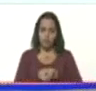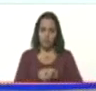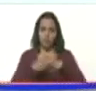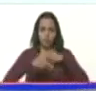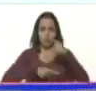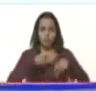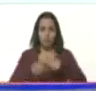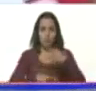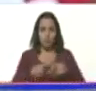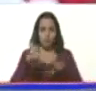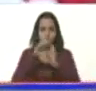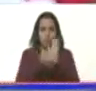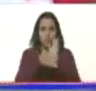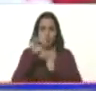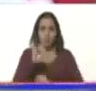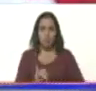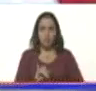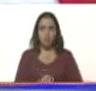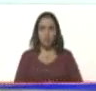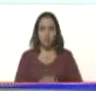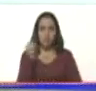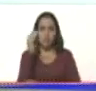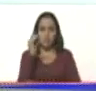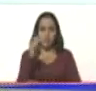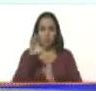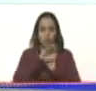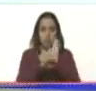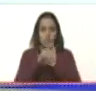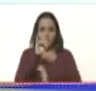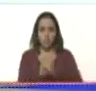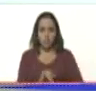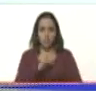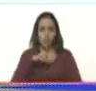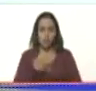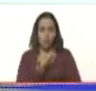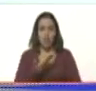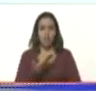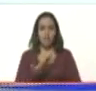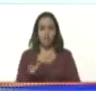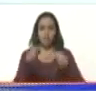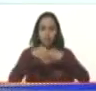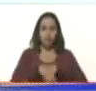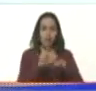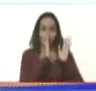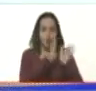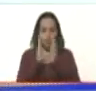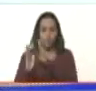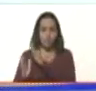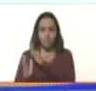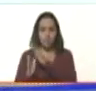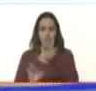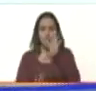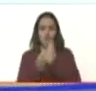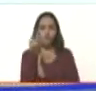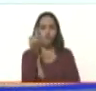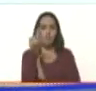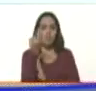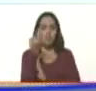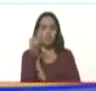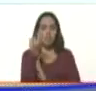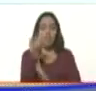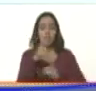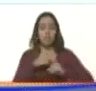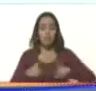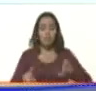proceso constituyente y a una asamblea constituyente para configurar, organizar y fundar democrática